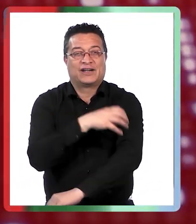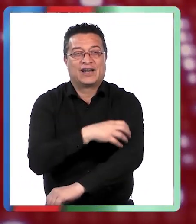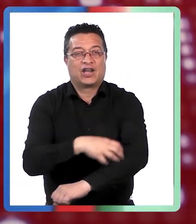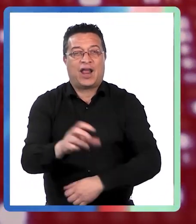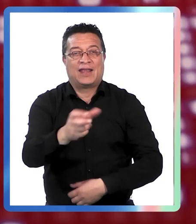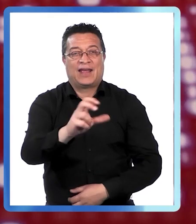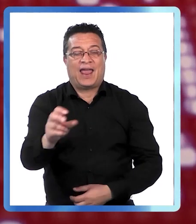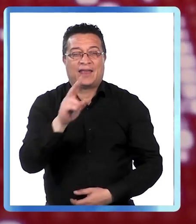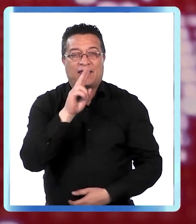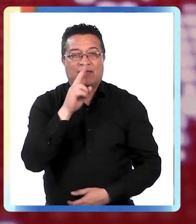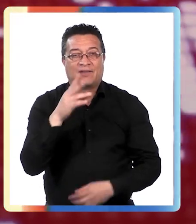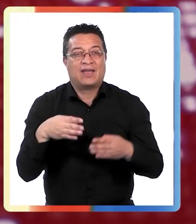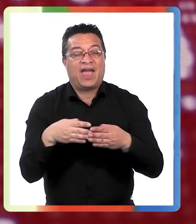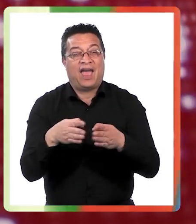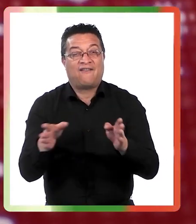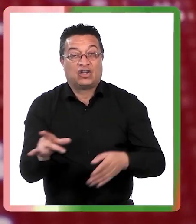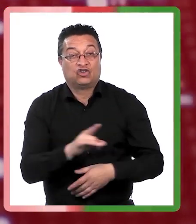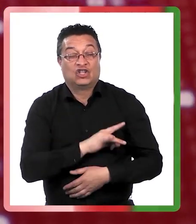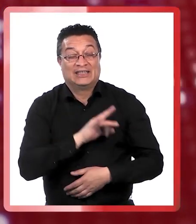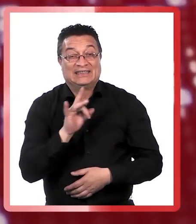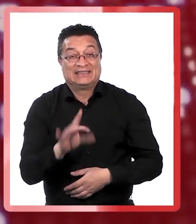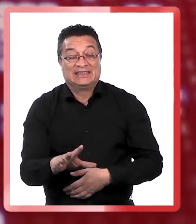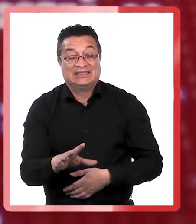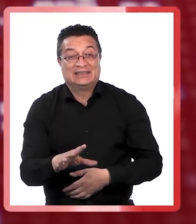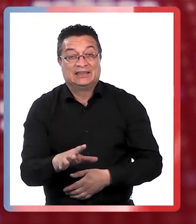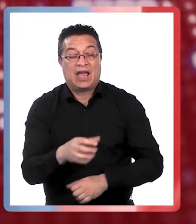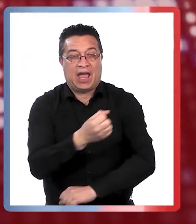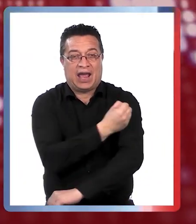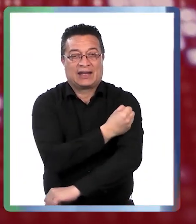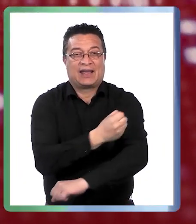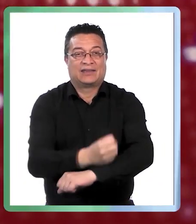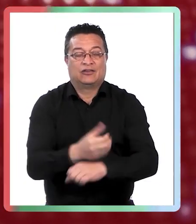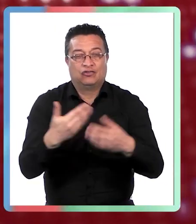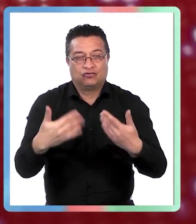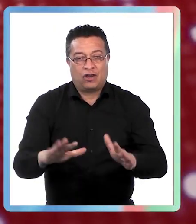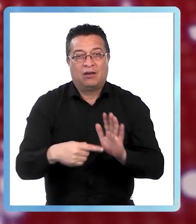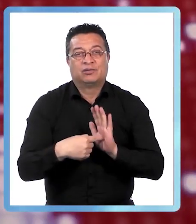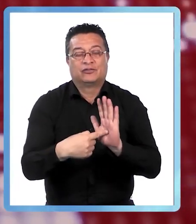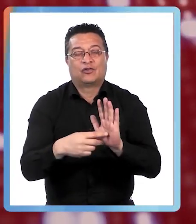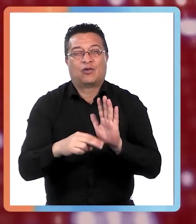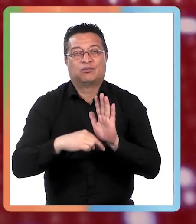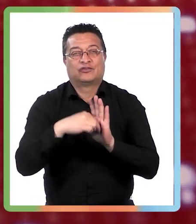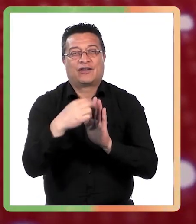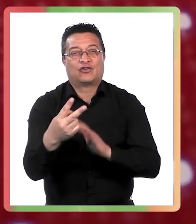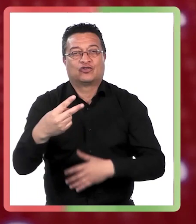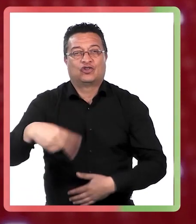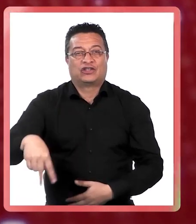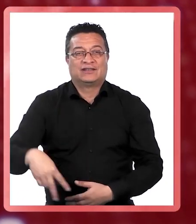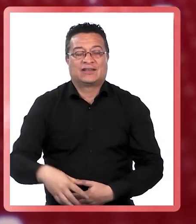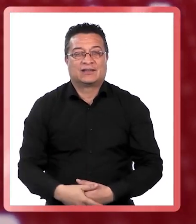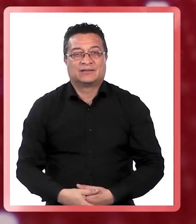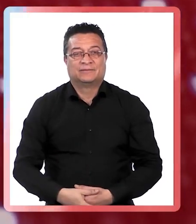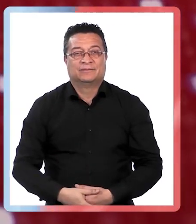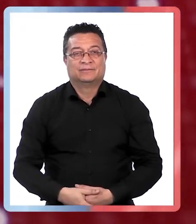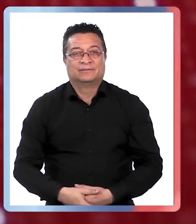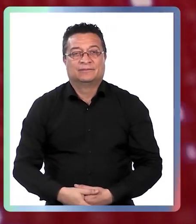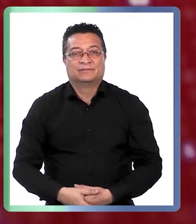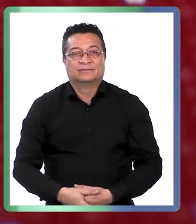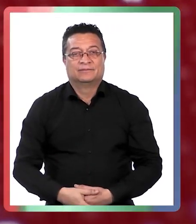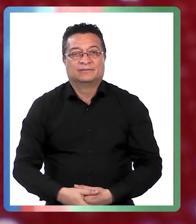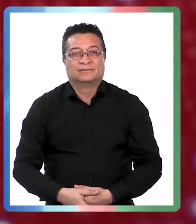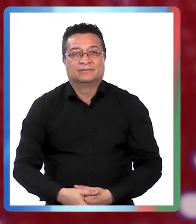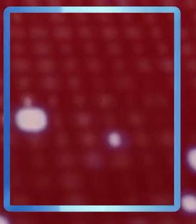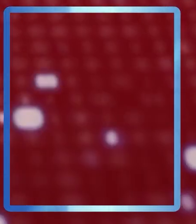Asociación Regional de Canales de Televisión de Señal Abierta de Chile Arcatel presentó Portavoz Noticias